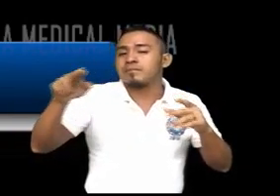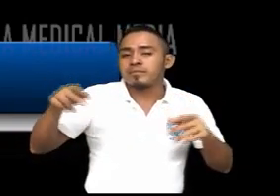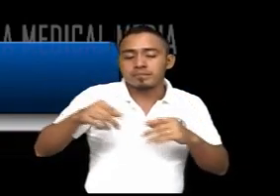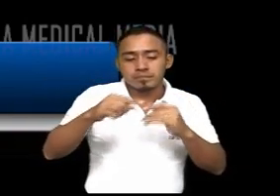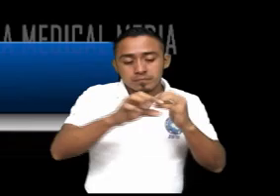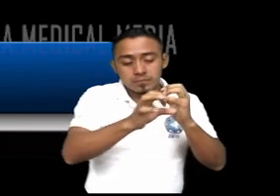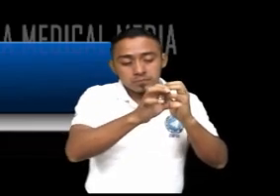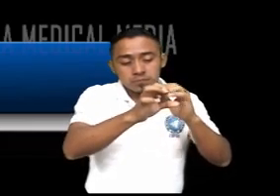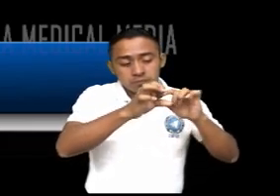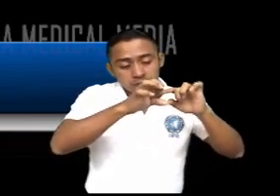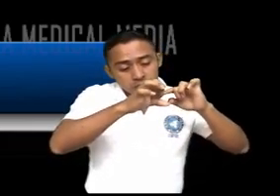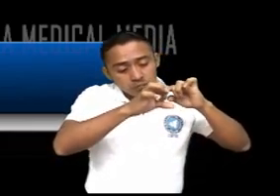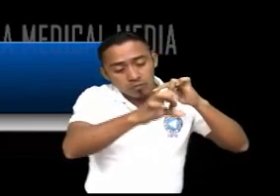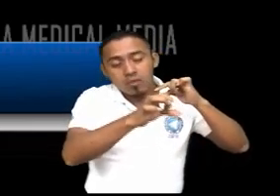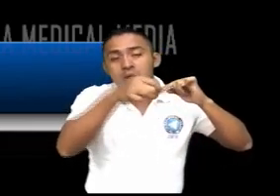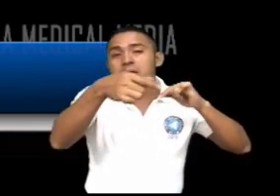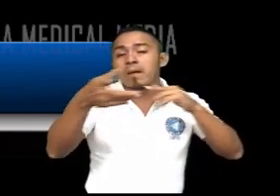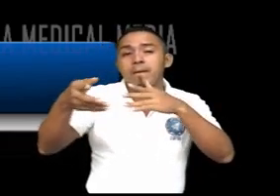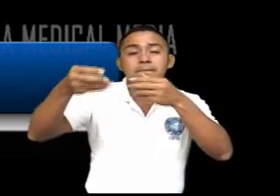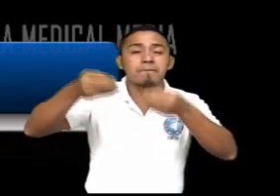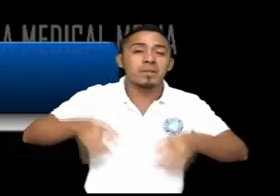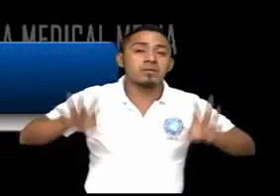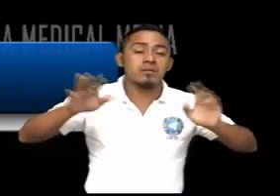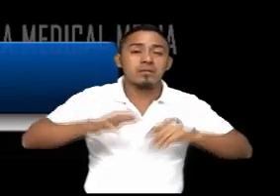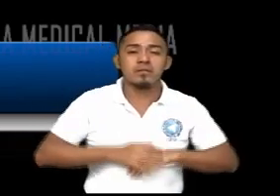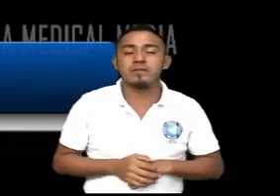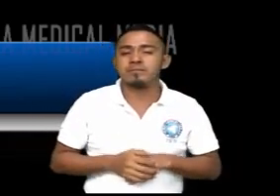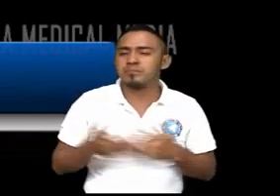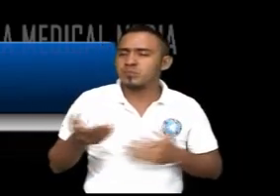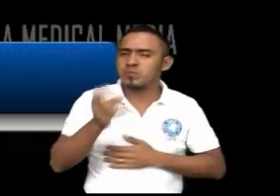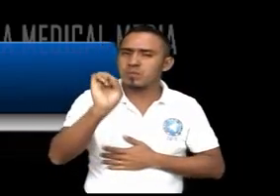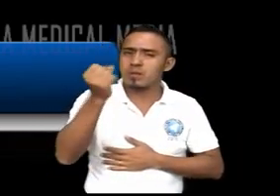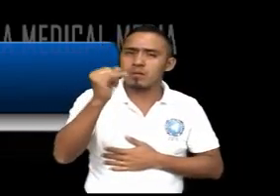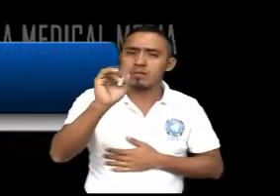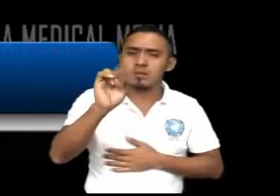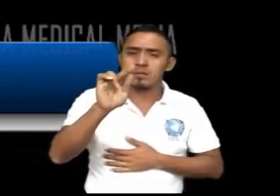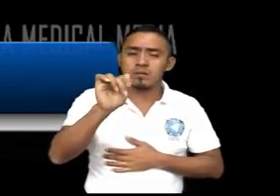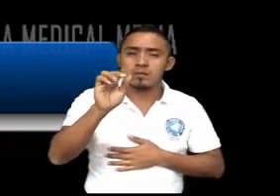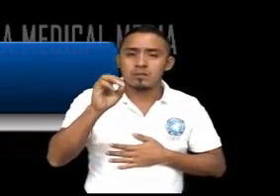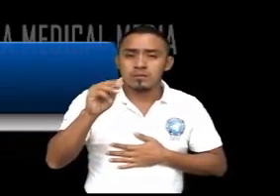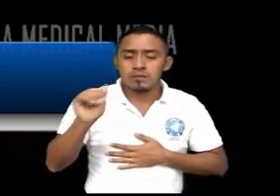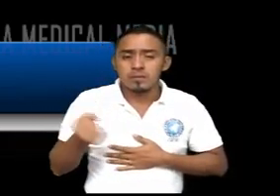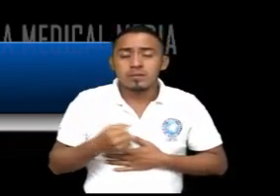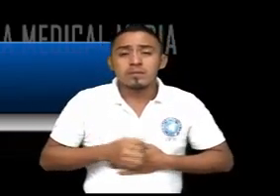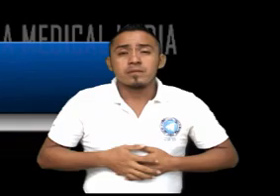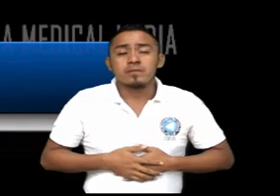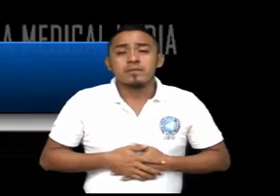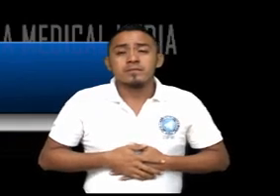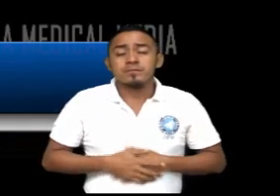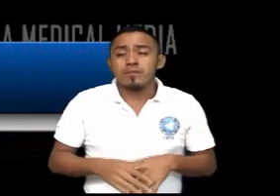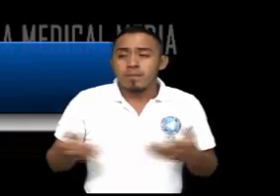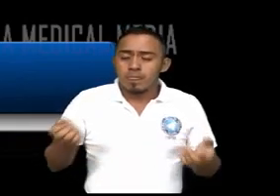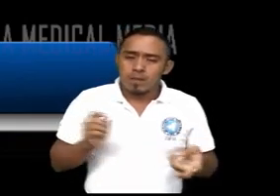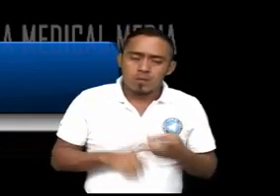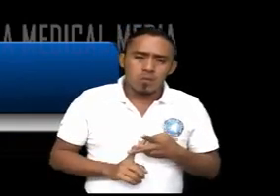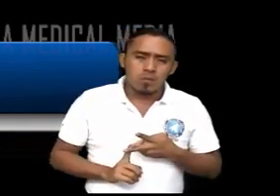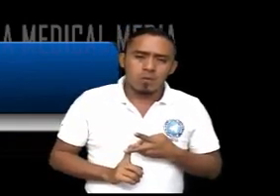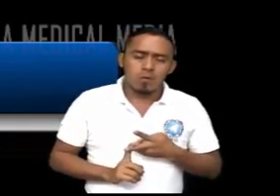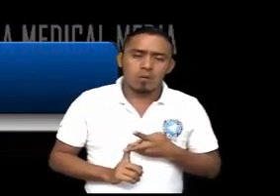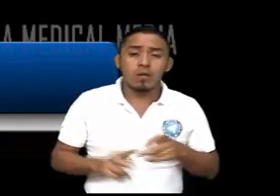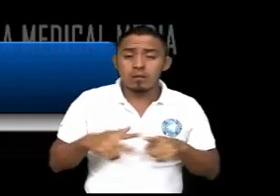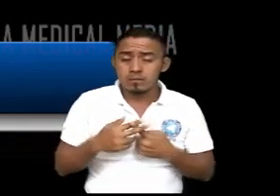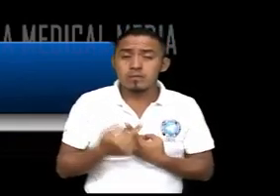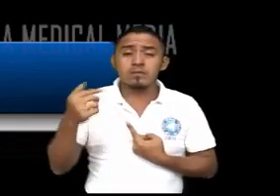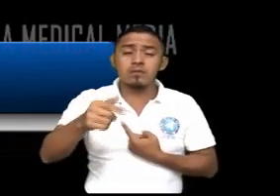muera este nervio. Ahora, ¿cuáles son los síntomas? La persona que tiene glaucoma, doctora, o que está iniciando en